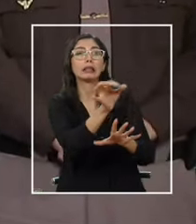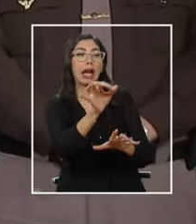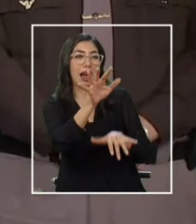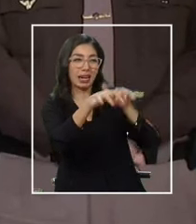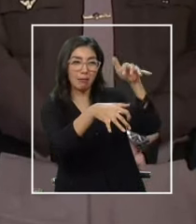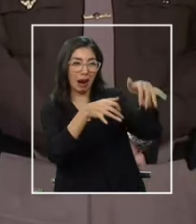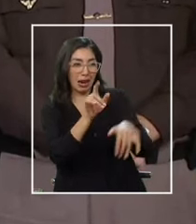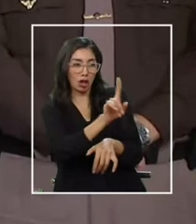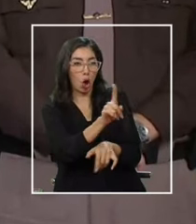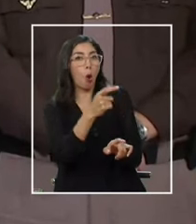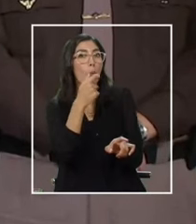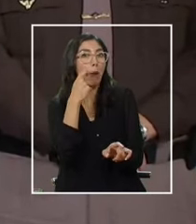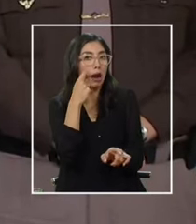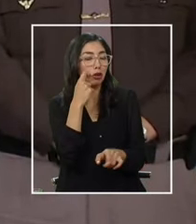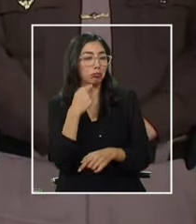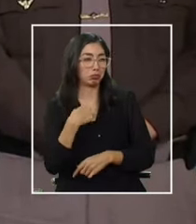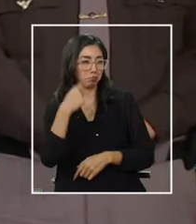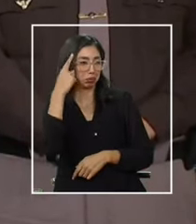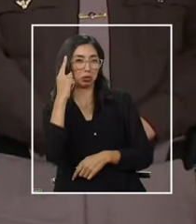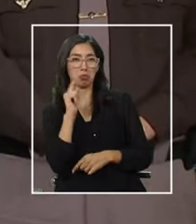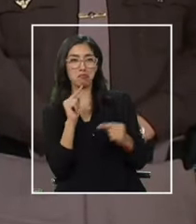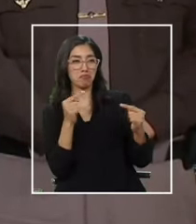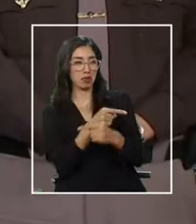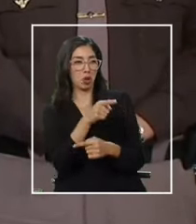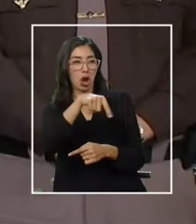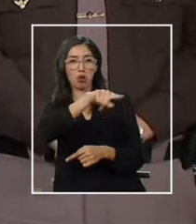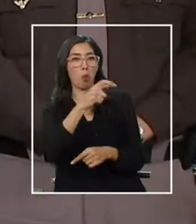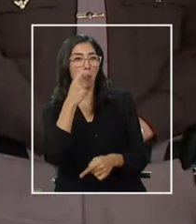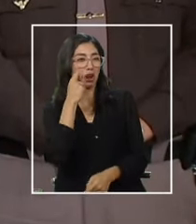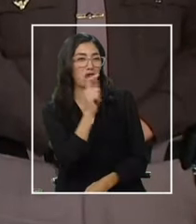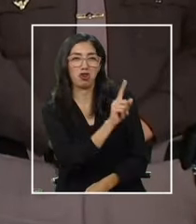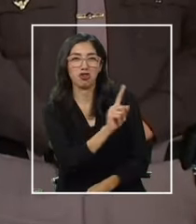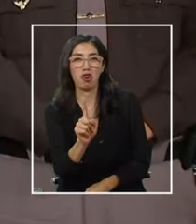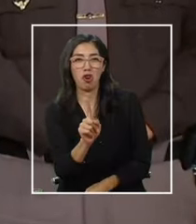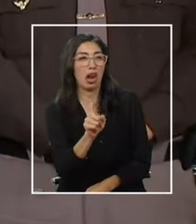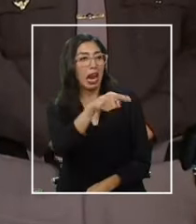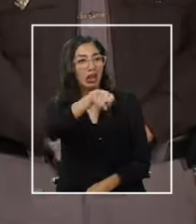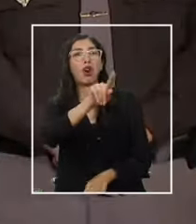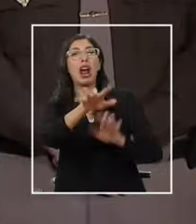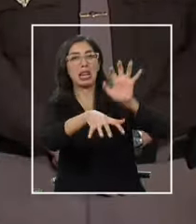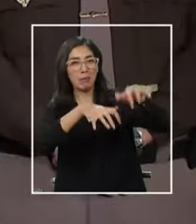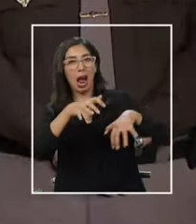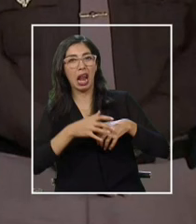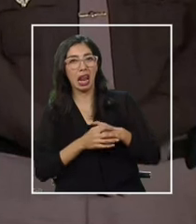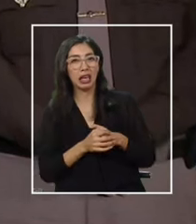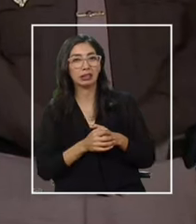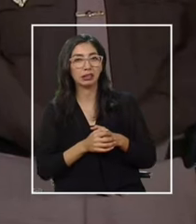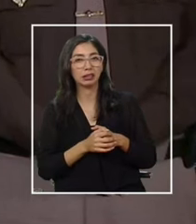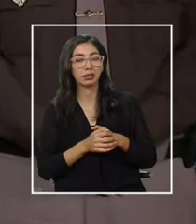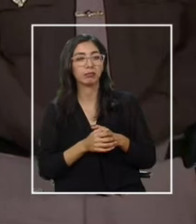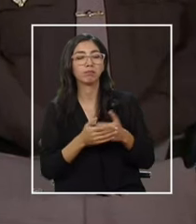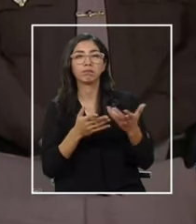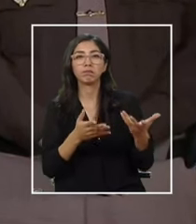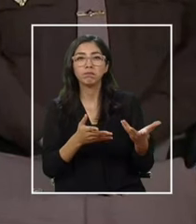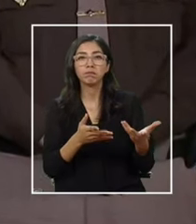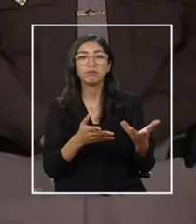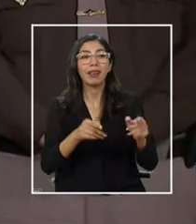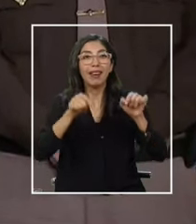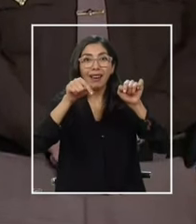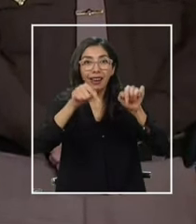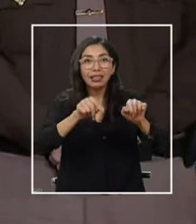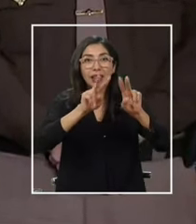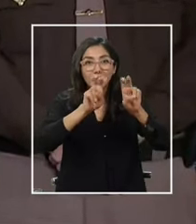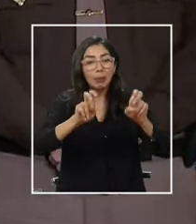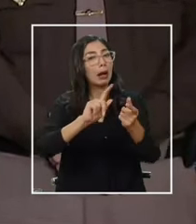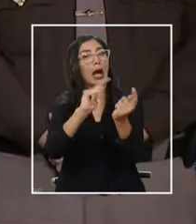son humanos. Yo dije que no son humanos, no son humanos, son animales. Este es un asunto que cambiará el país,